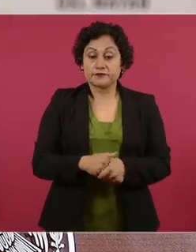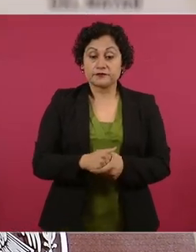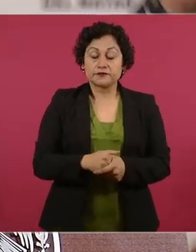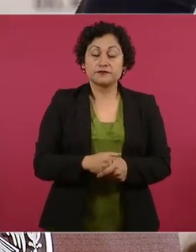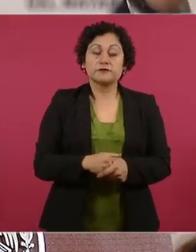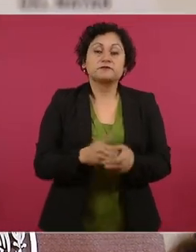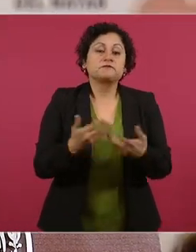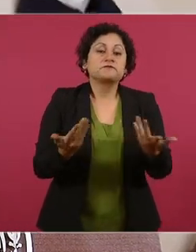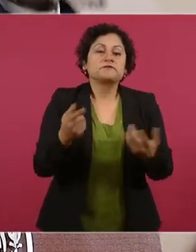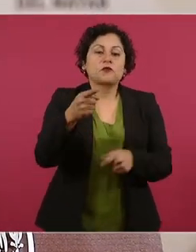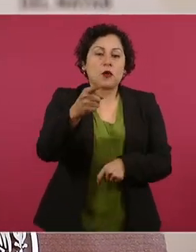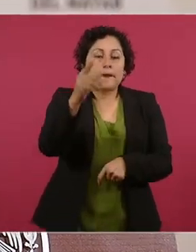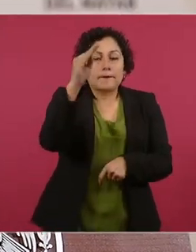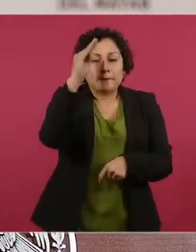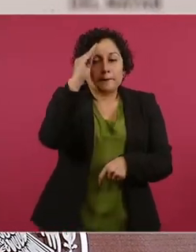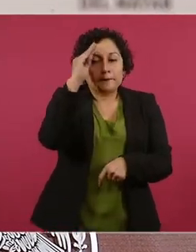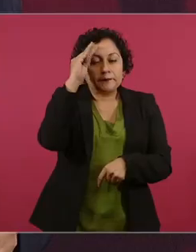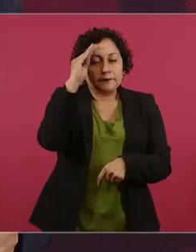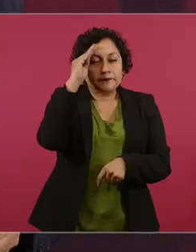Imagínense